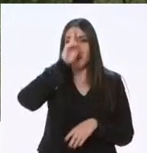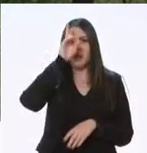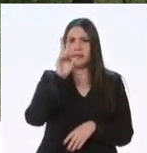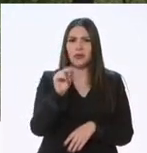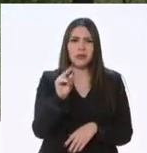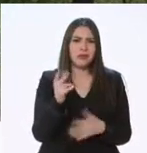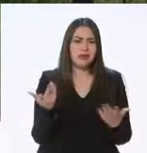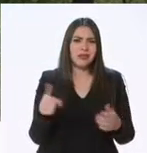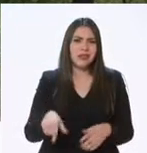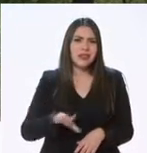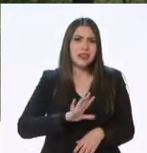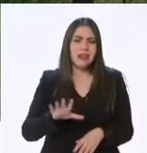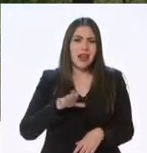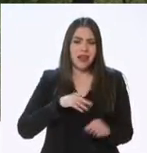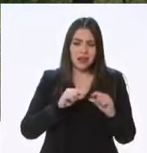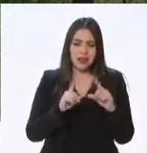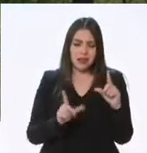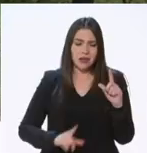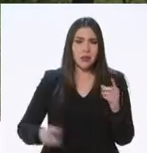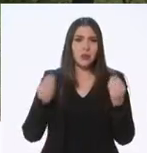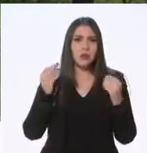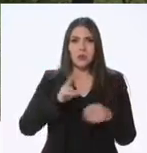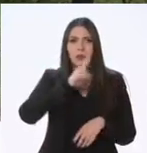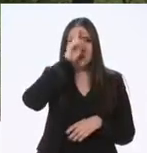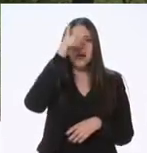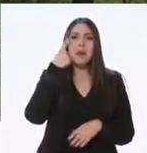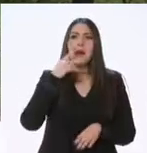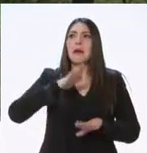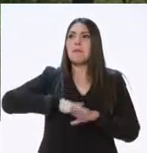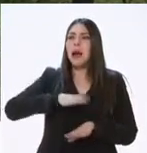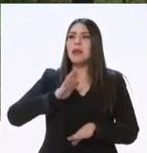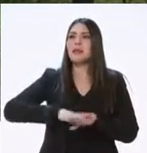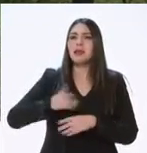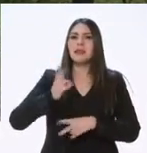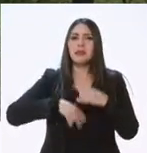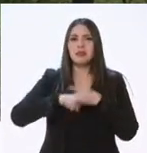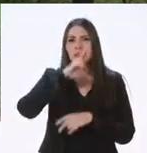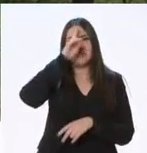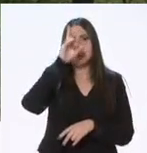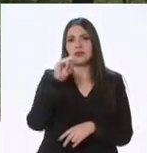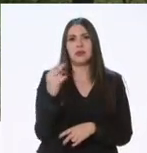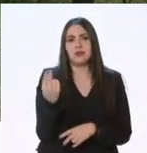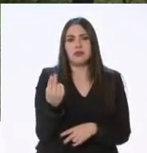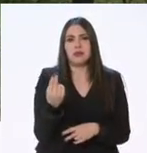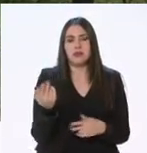tenemos muchísima violencia en el país como para estar llamando a más violencia contra